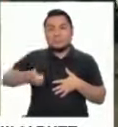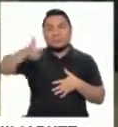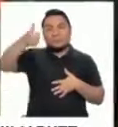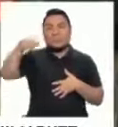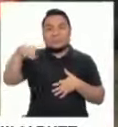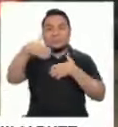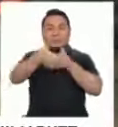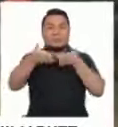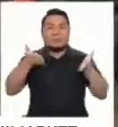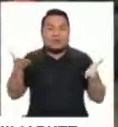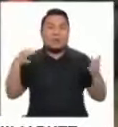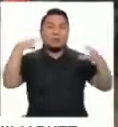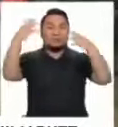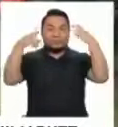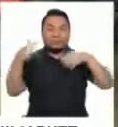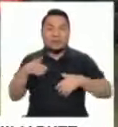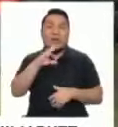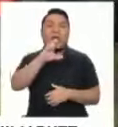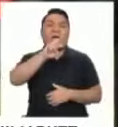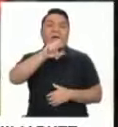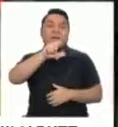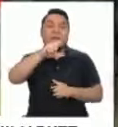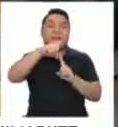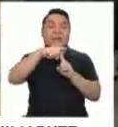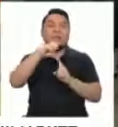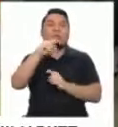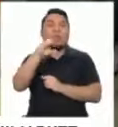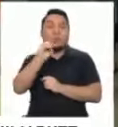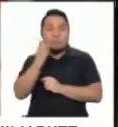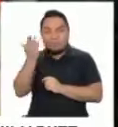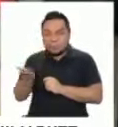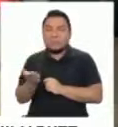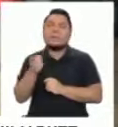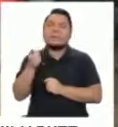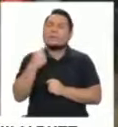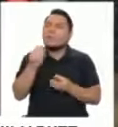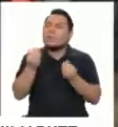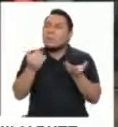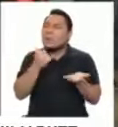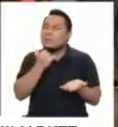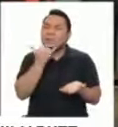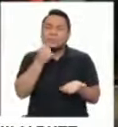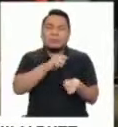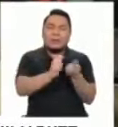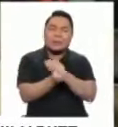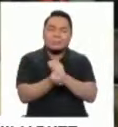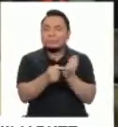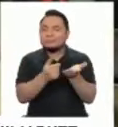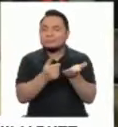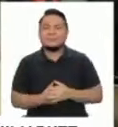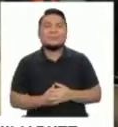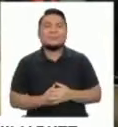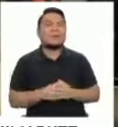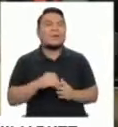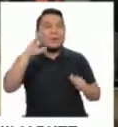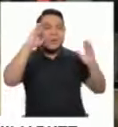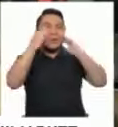Muy buenas tardes, para que nos expliques este proceso de reconversión al que se vieron obligados. Hola, ¿qué tal? Buenas